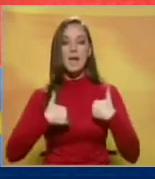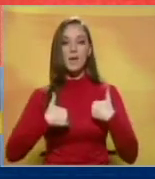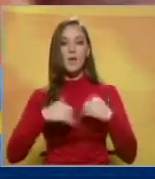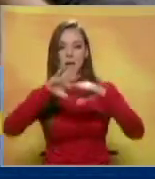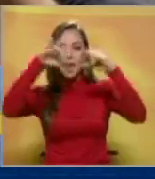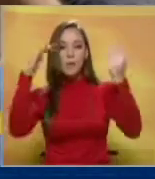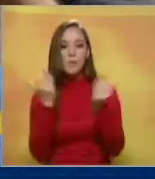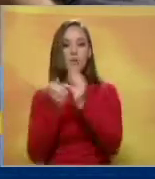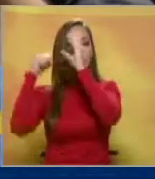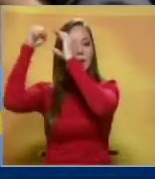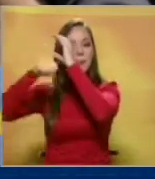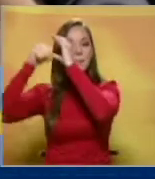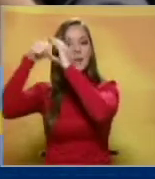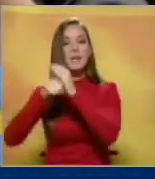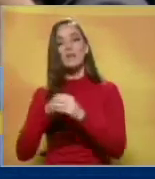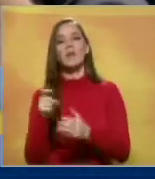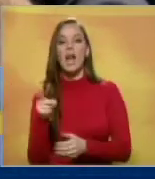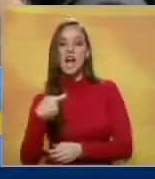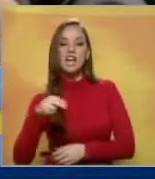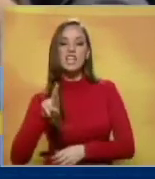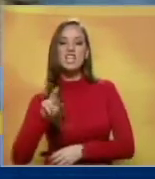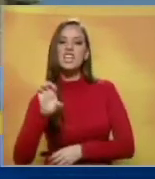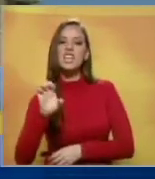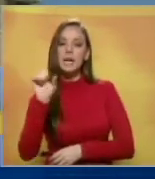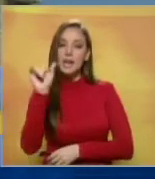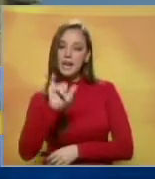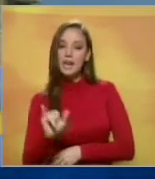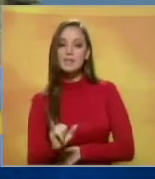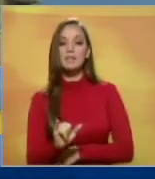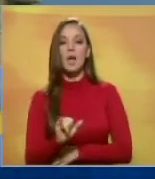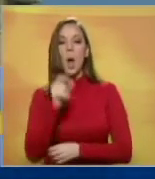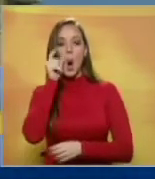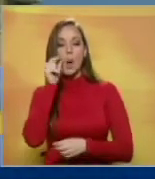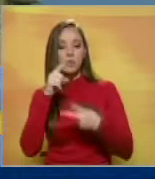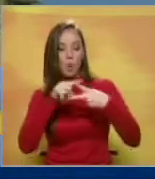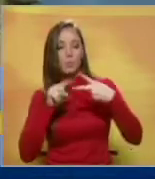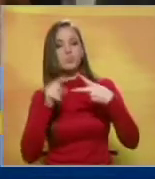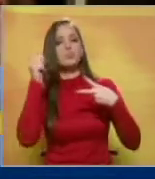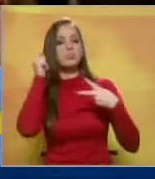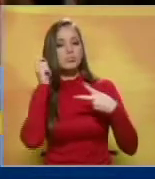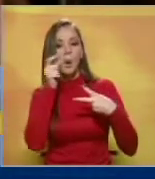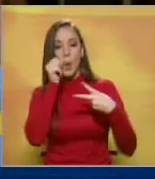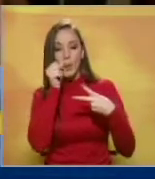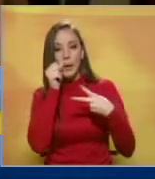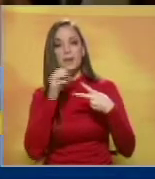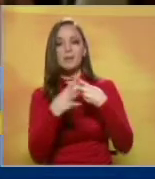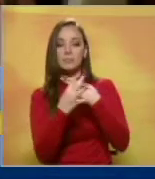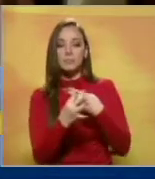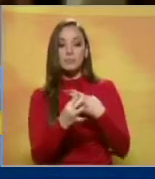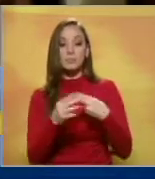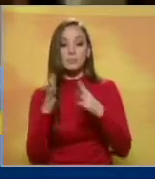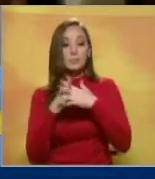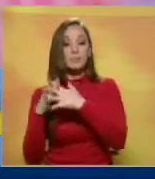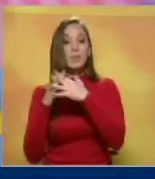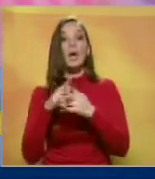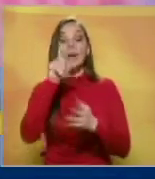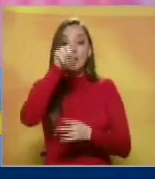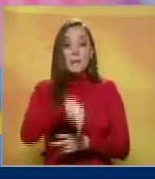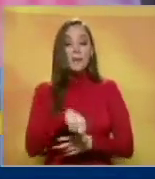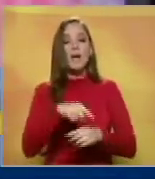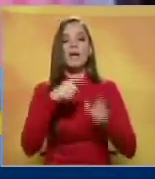de la película grace de mónaco protagonizada por nicole kidman y team road por otra parte se proyectarán películas